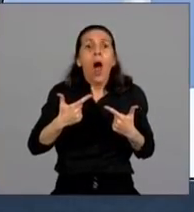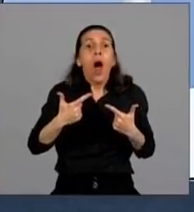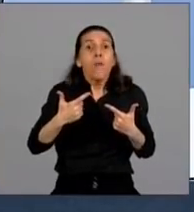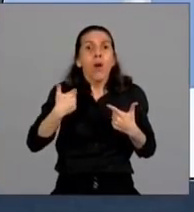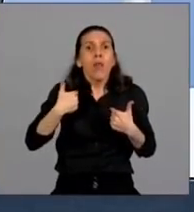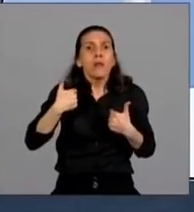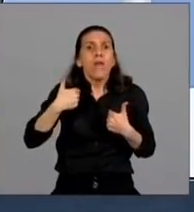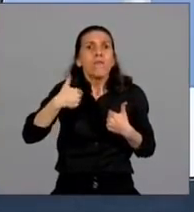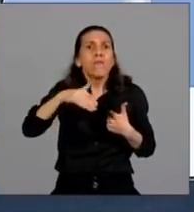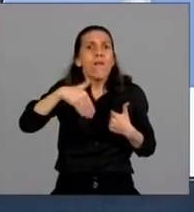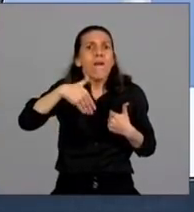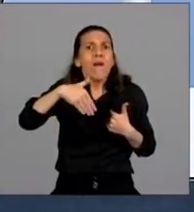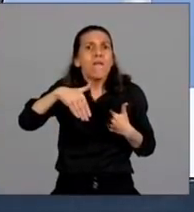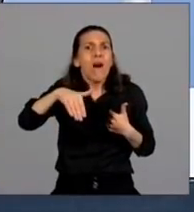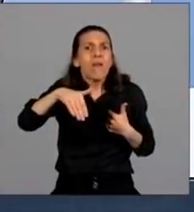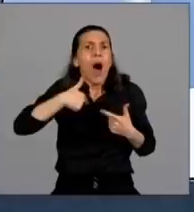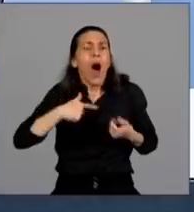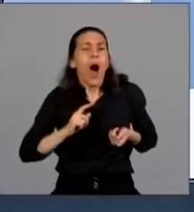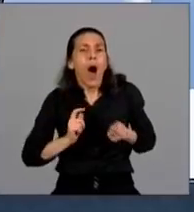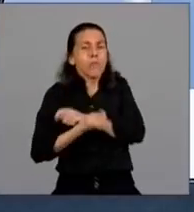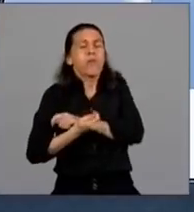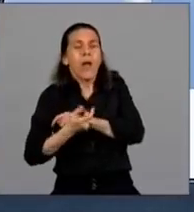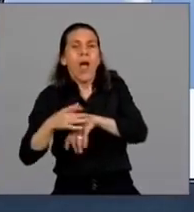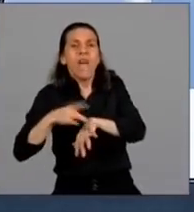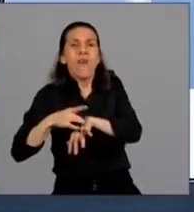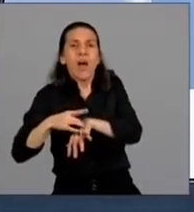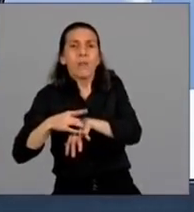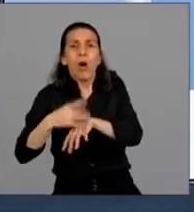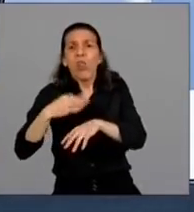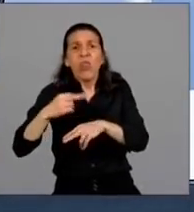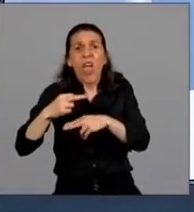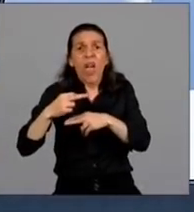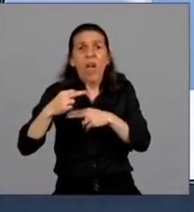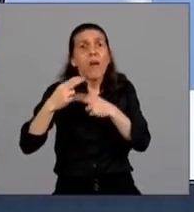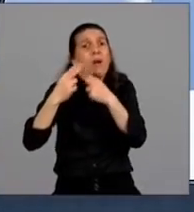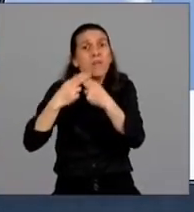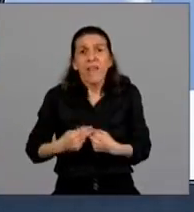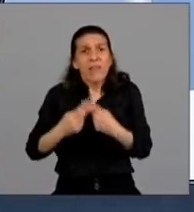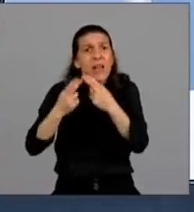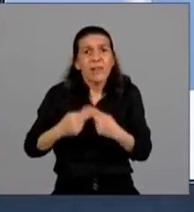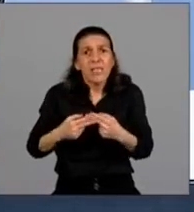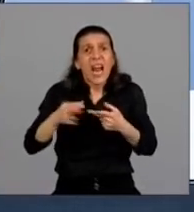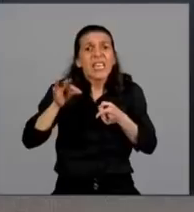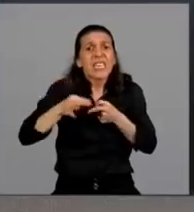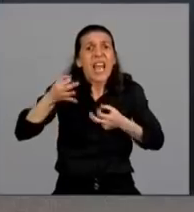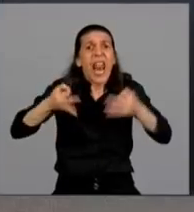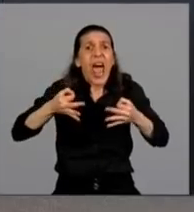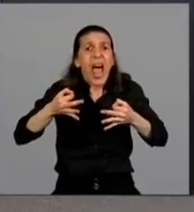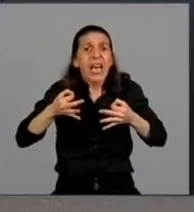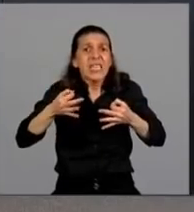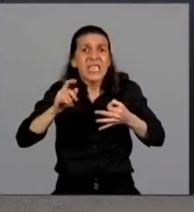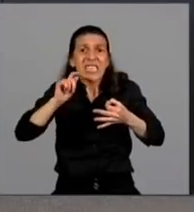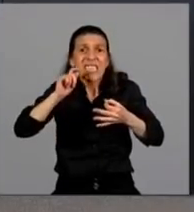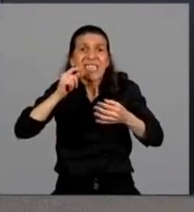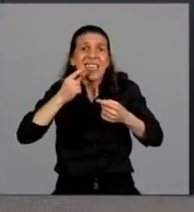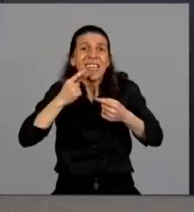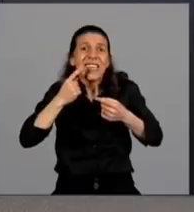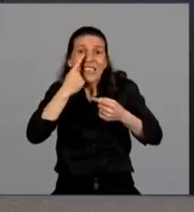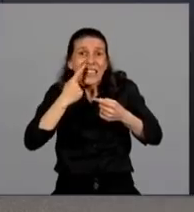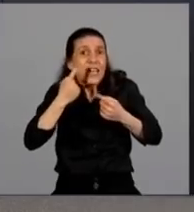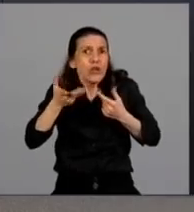positive y entonces yo ya creo que estoy bien y habría que testearme absolutamente todos los días. No tiene sentido. Por eso no se